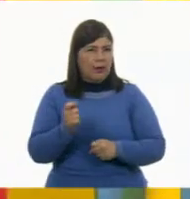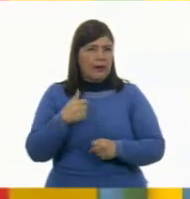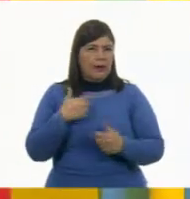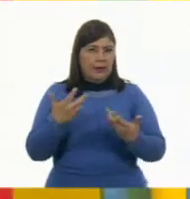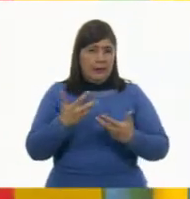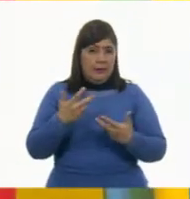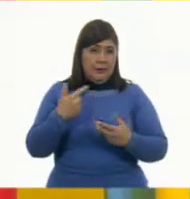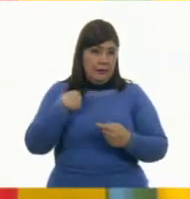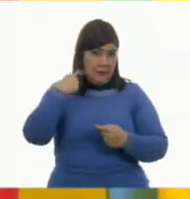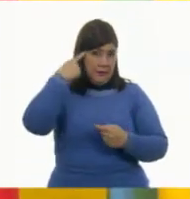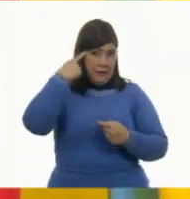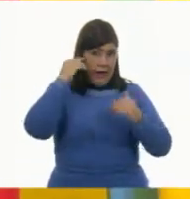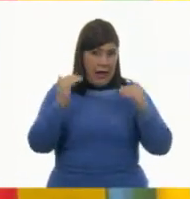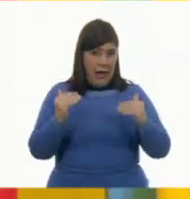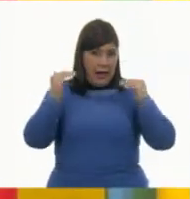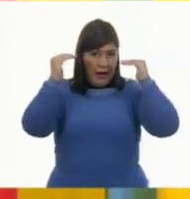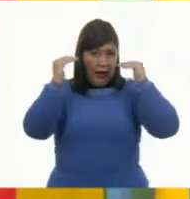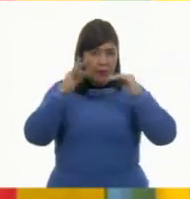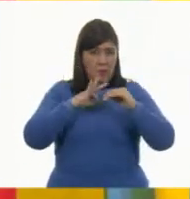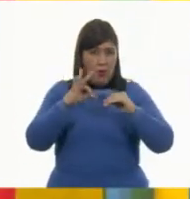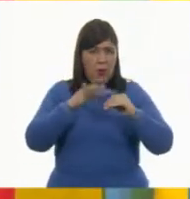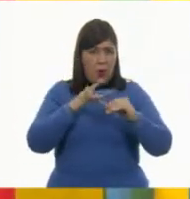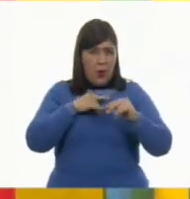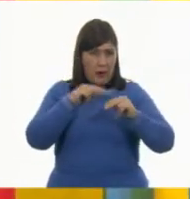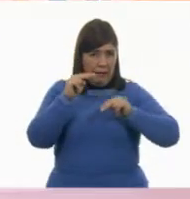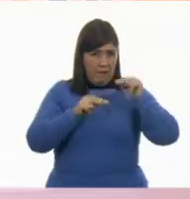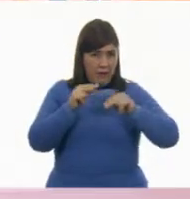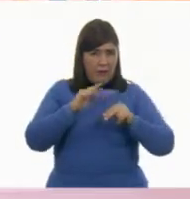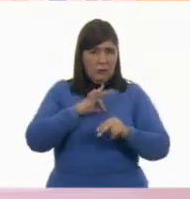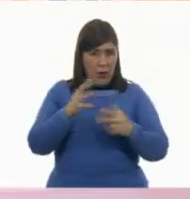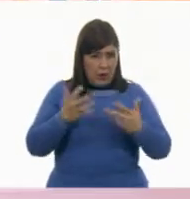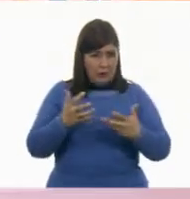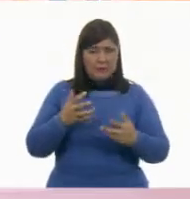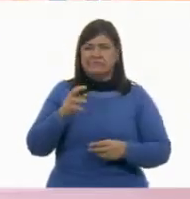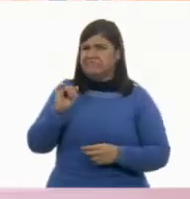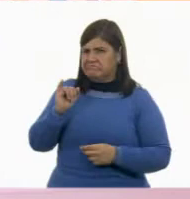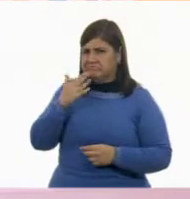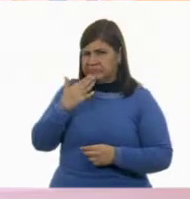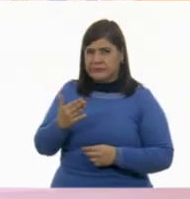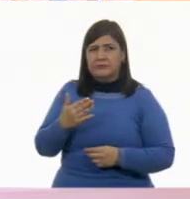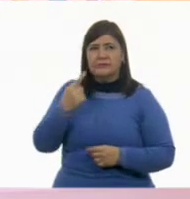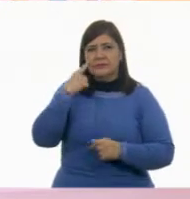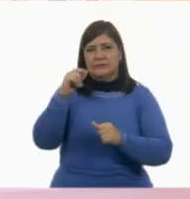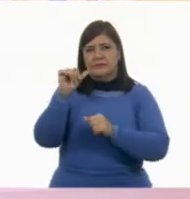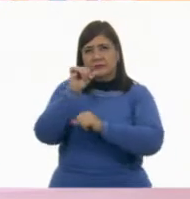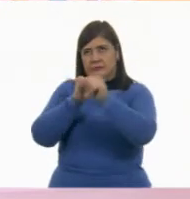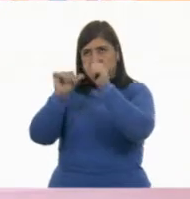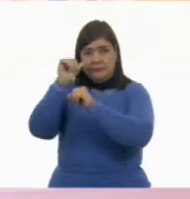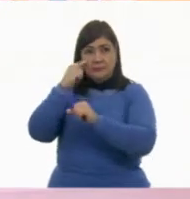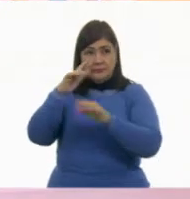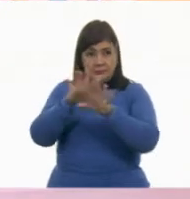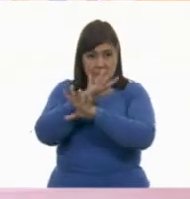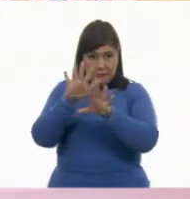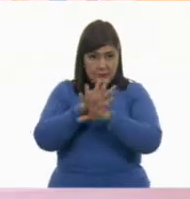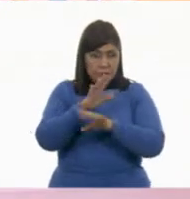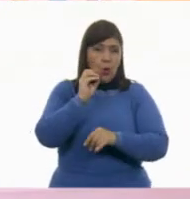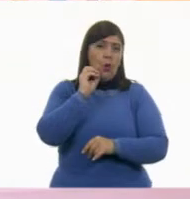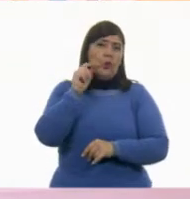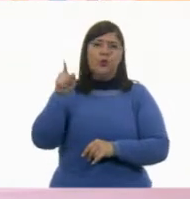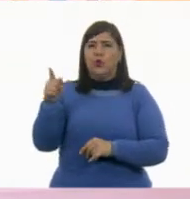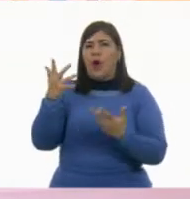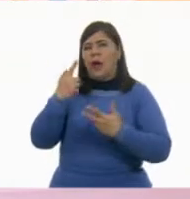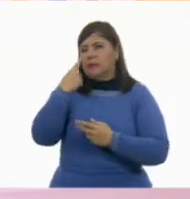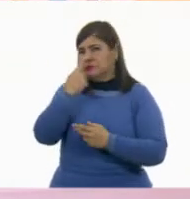parece si hacemos ahora un nivel alto? Ah, perfecto. Muy bien. Entonces, ¿las cambiamos? Las, sí. ¿Me vas diciendo y las cambio o tú las